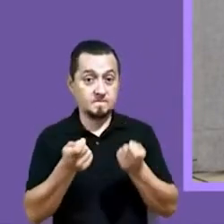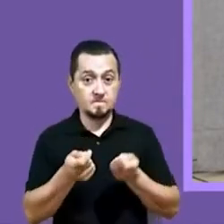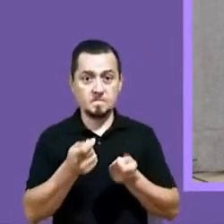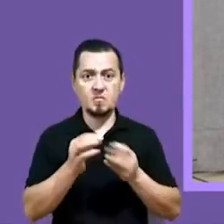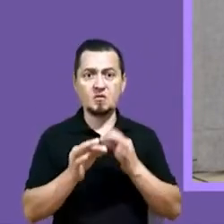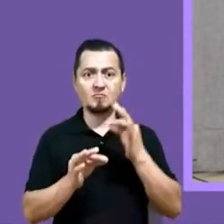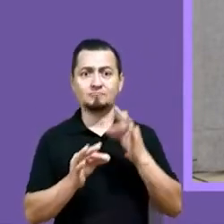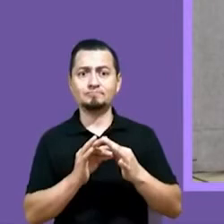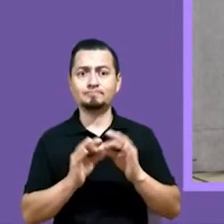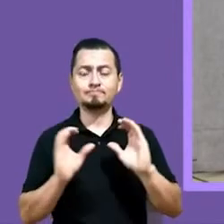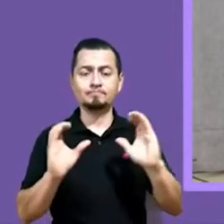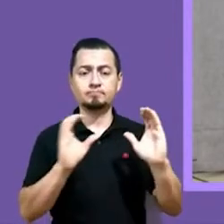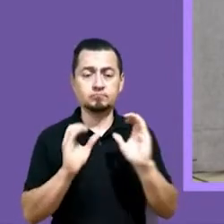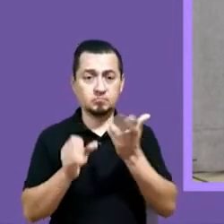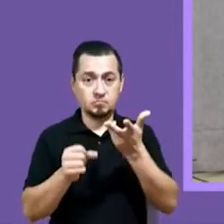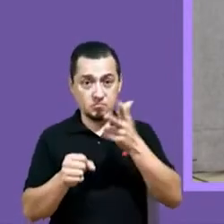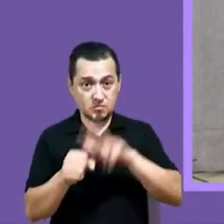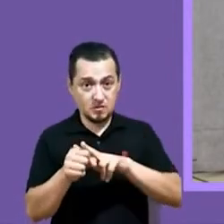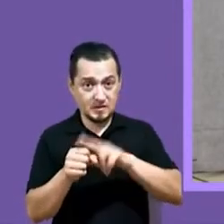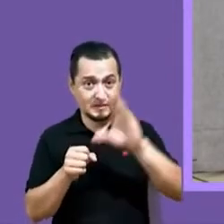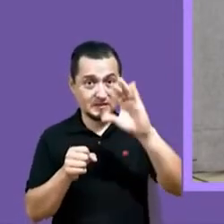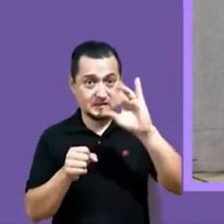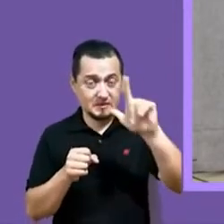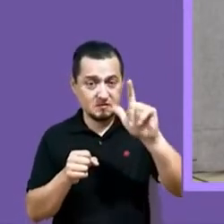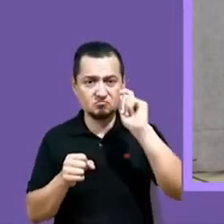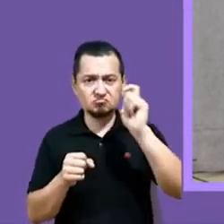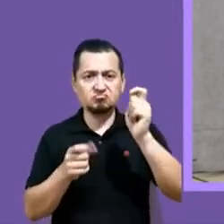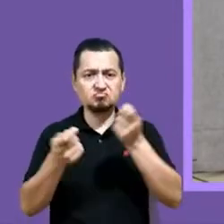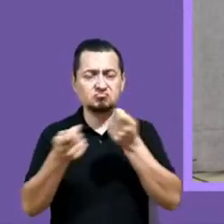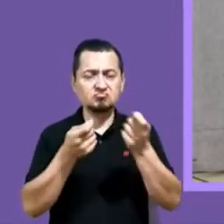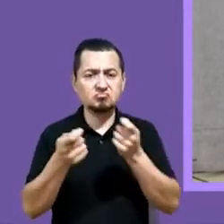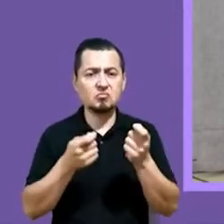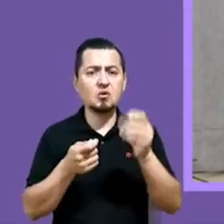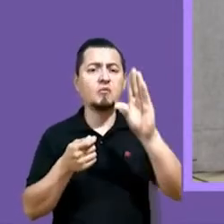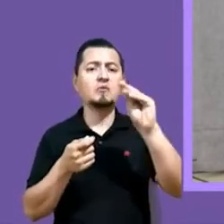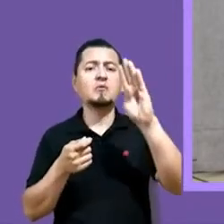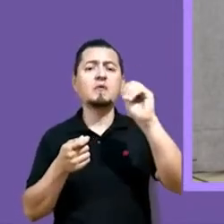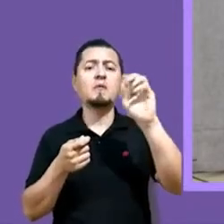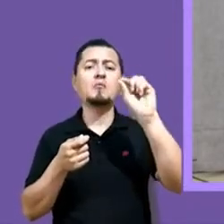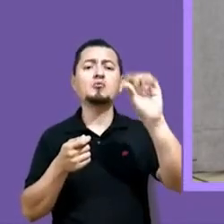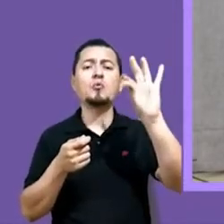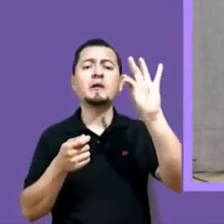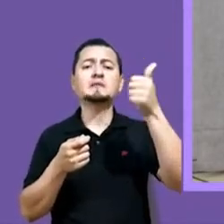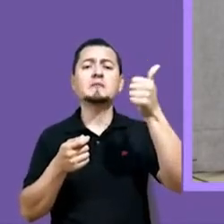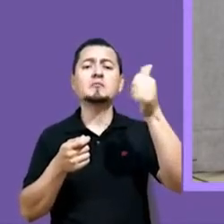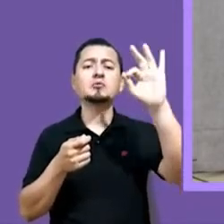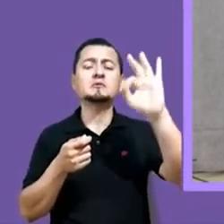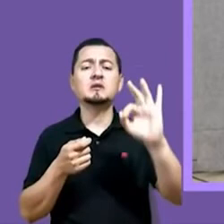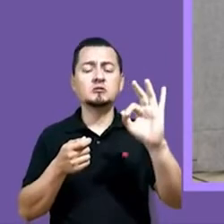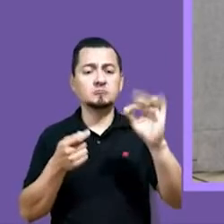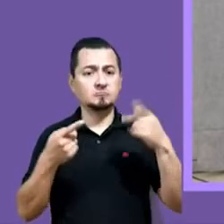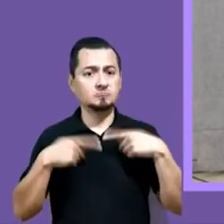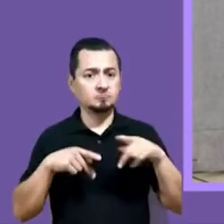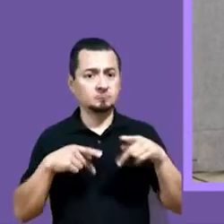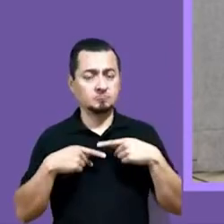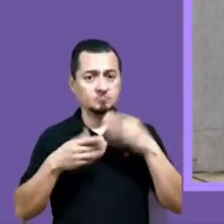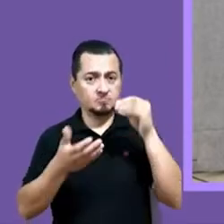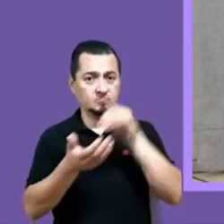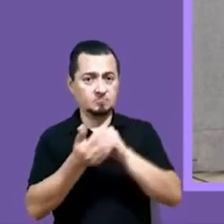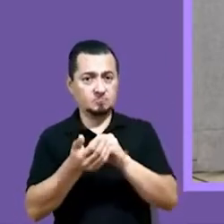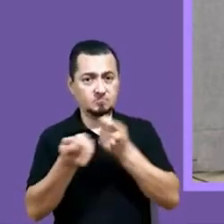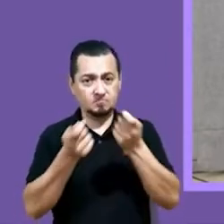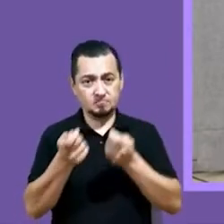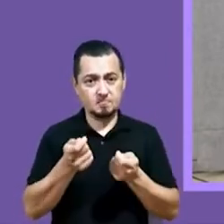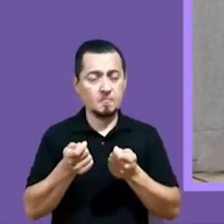en este año el 99 punto 46 por ciento de la gente que está en que están láseres kobe no tenía la vacunación